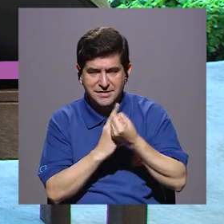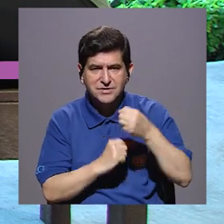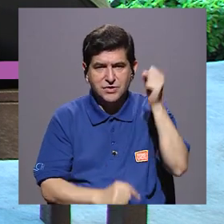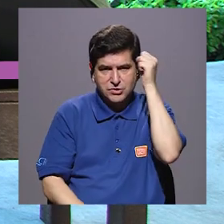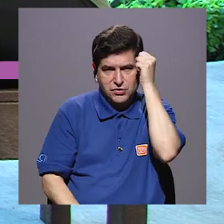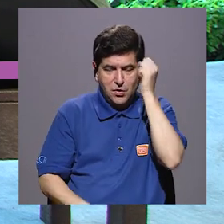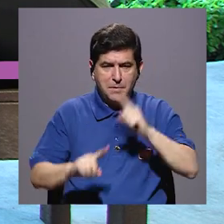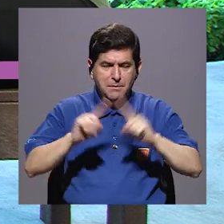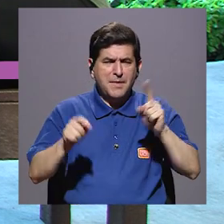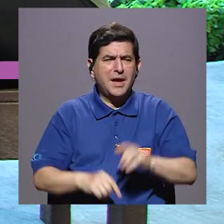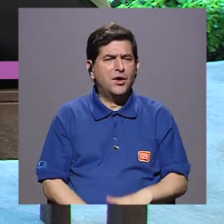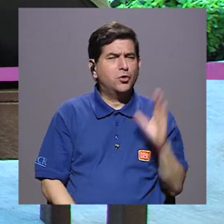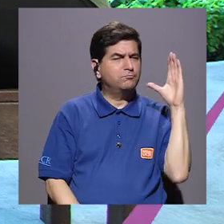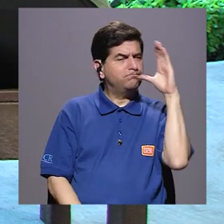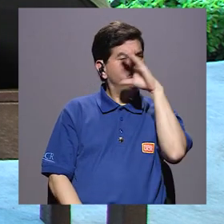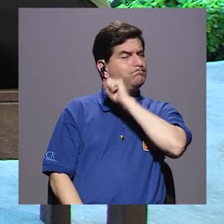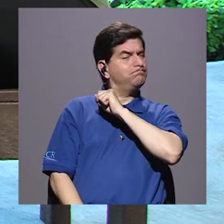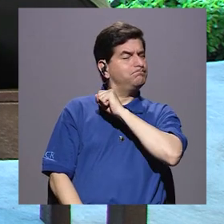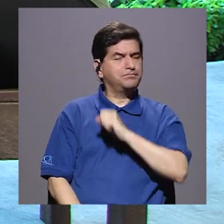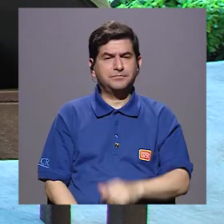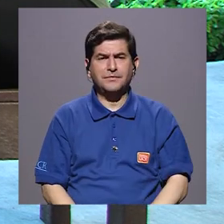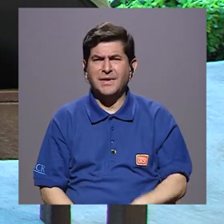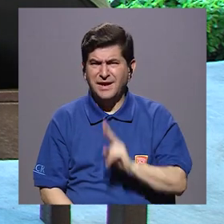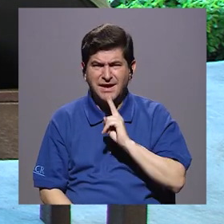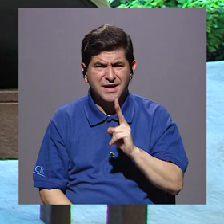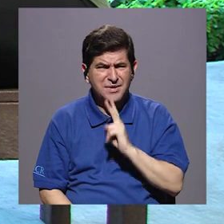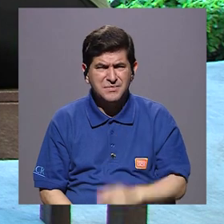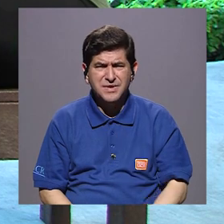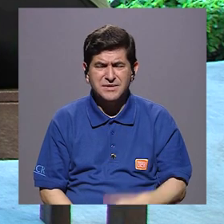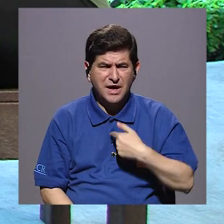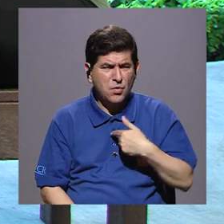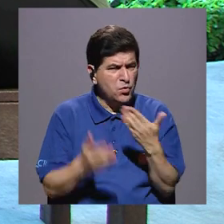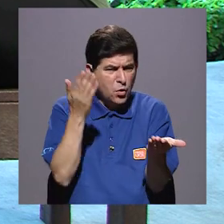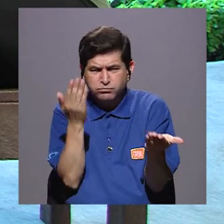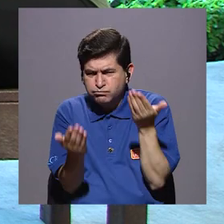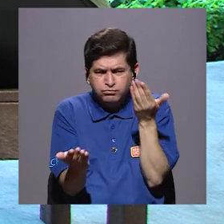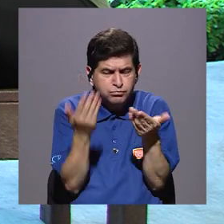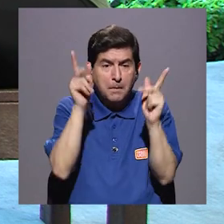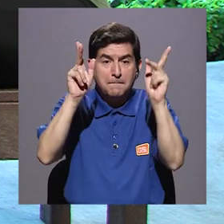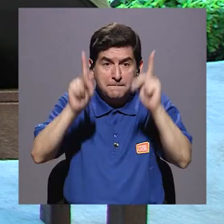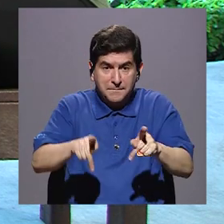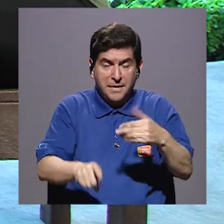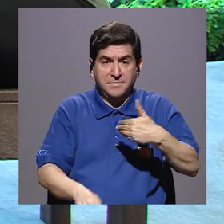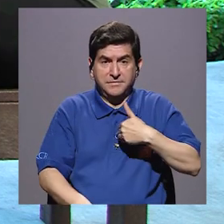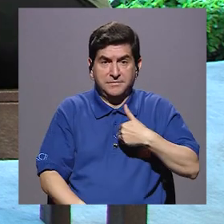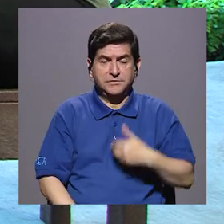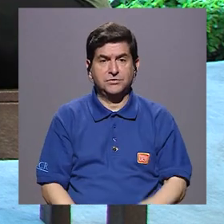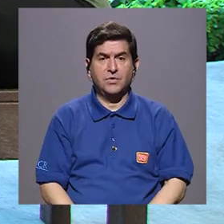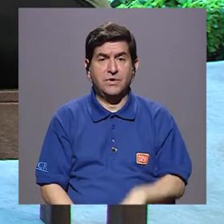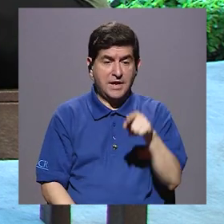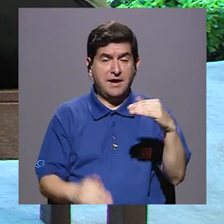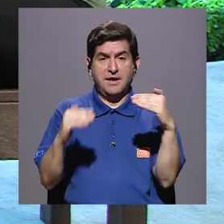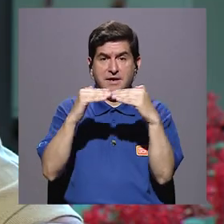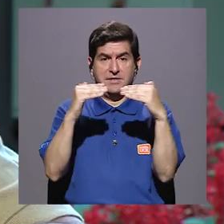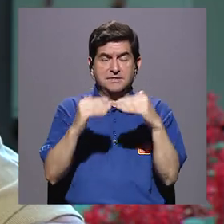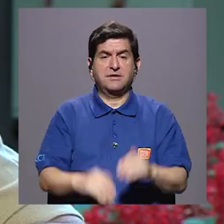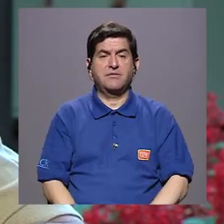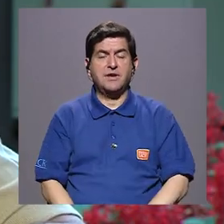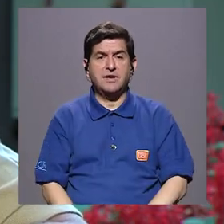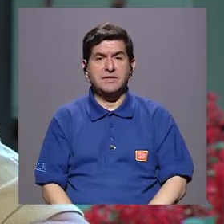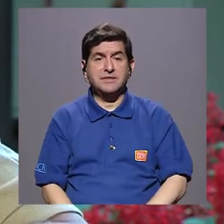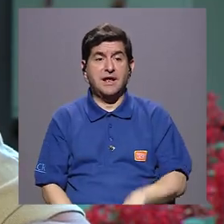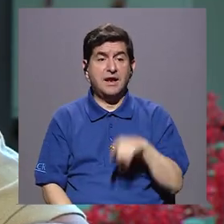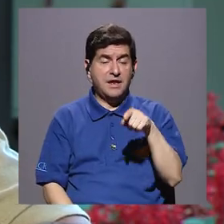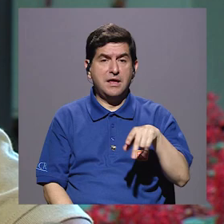eso entró algunas sospechas, porque realmente, haciendo como una analogía, una persona con este nivel de sarcopenia, más de 2